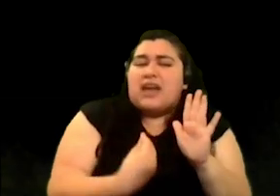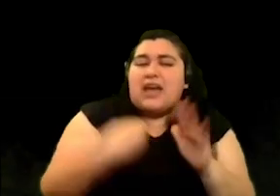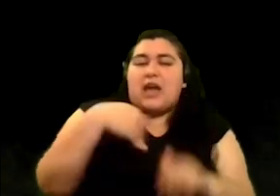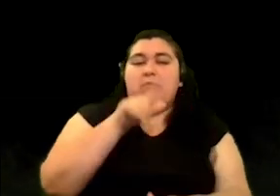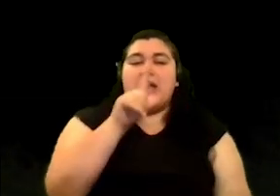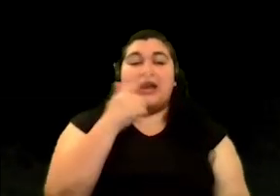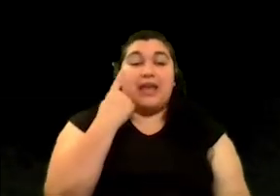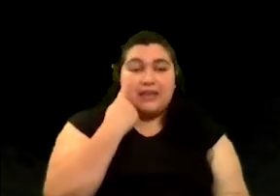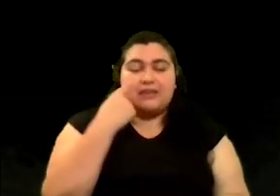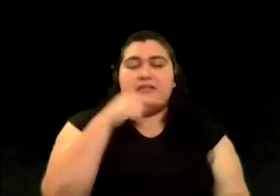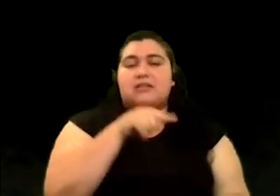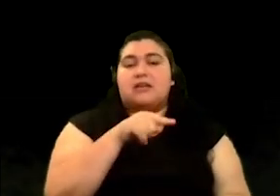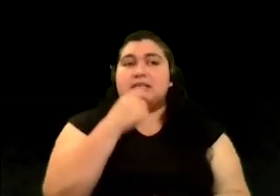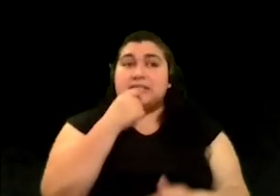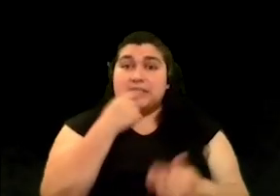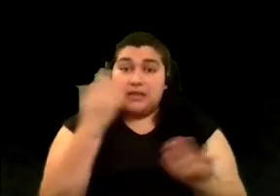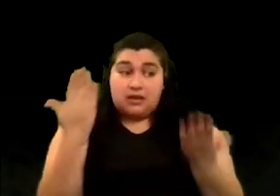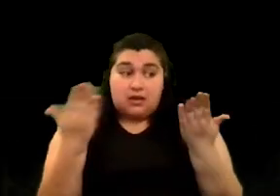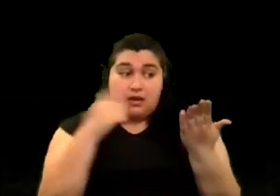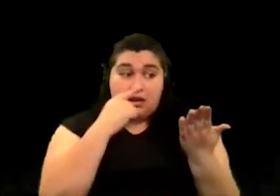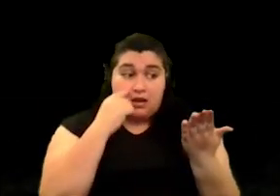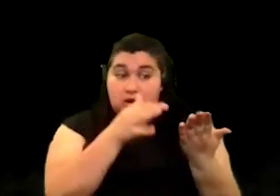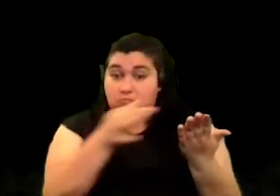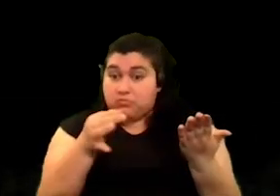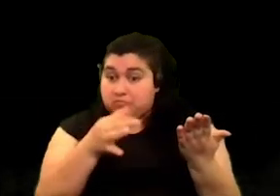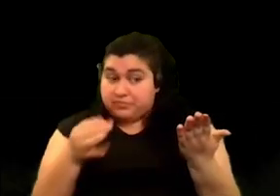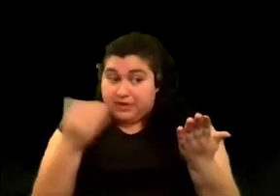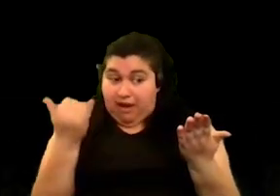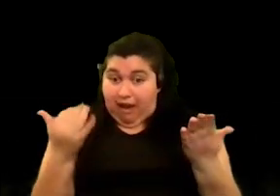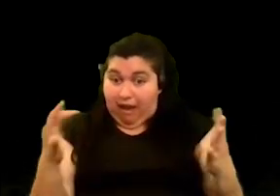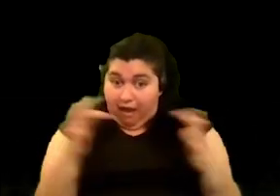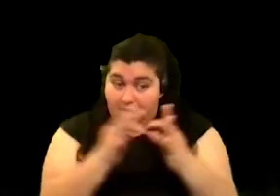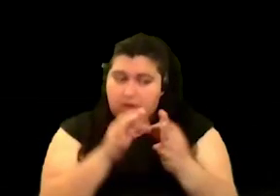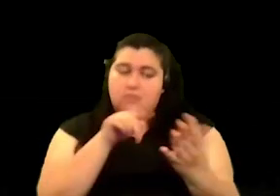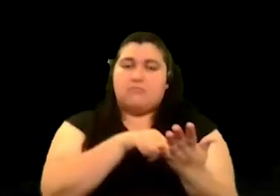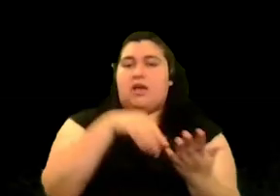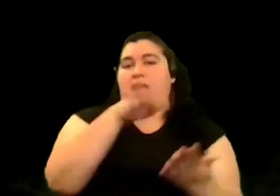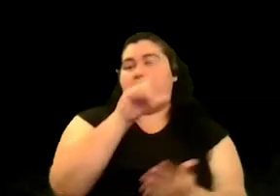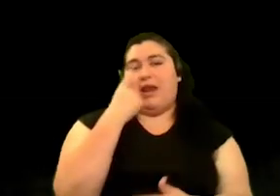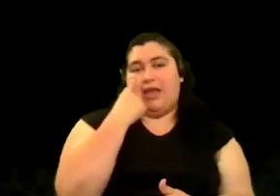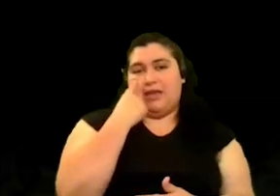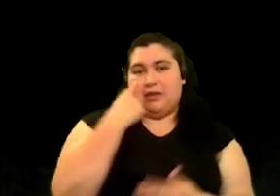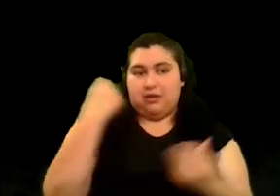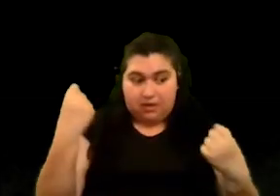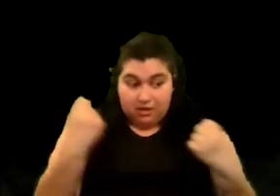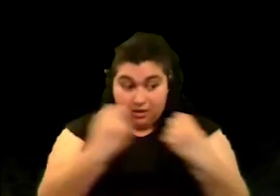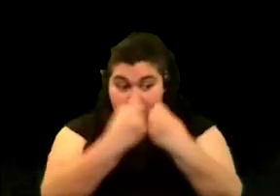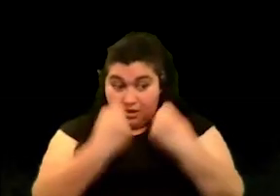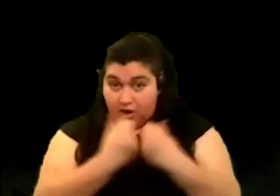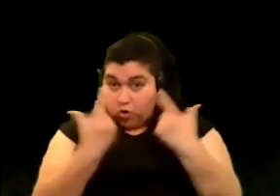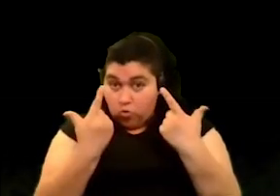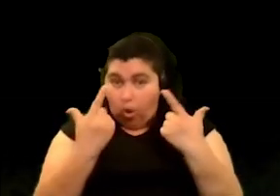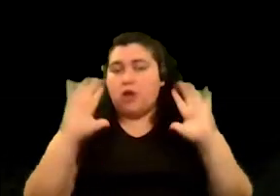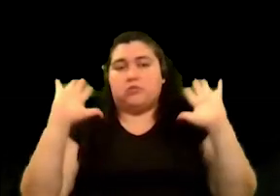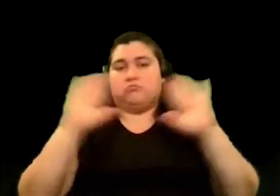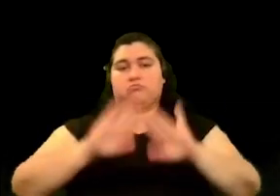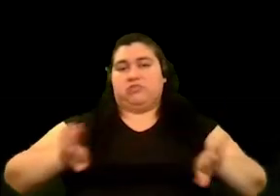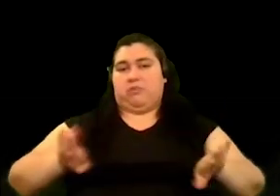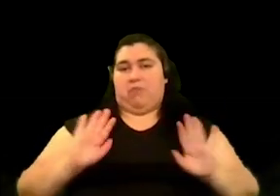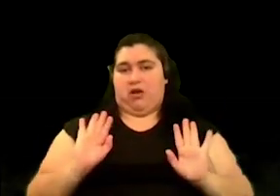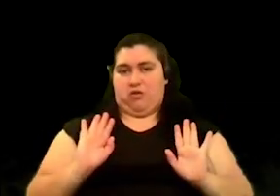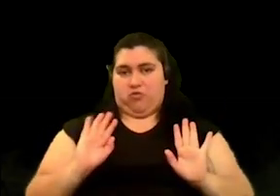MLI y si hay coincidencia, aplico el tratado con MLI. Si no hay coincidencia, no aplico el tratado con el